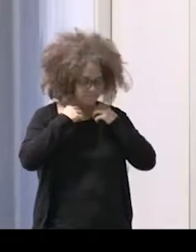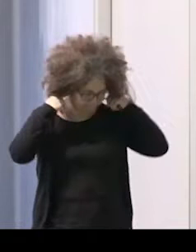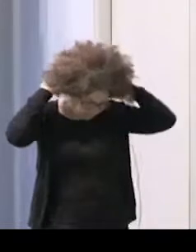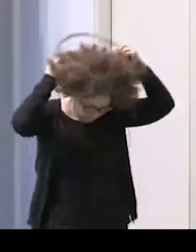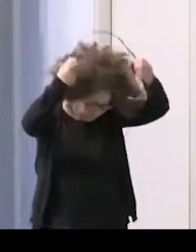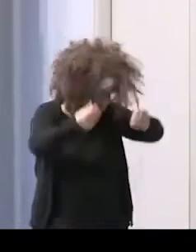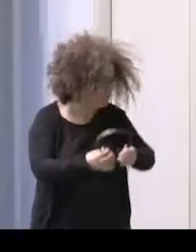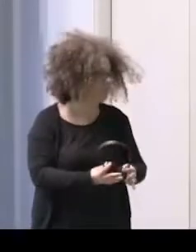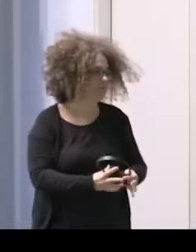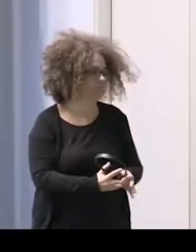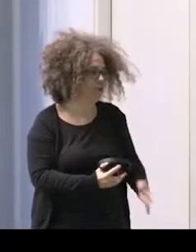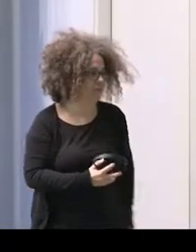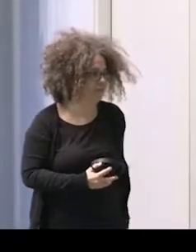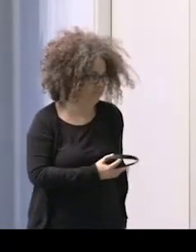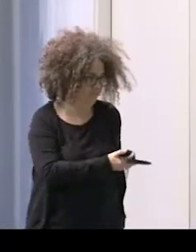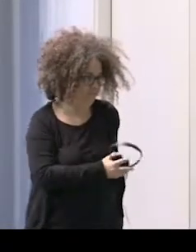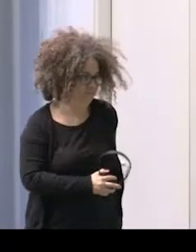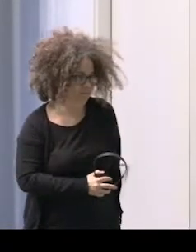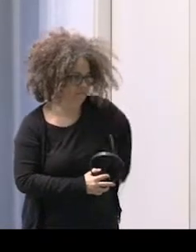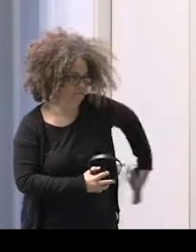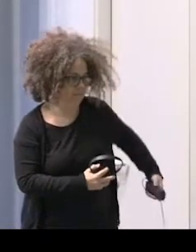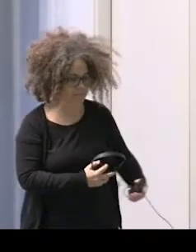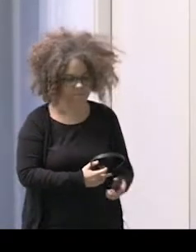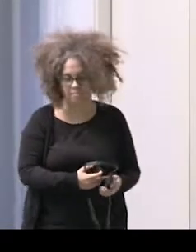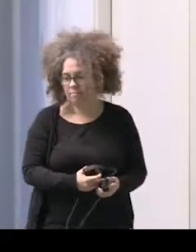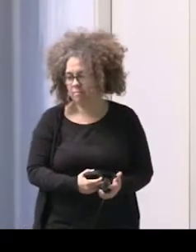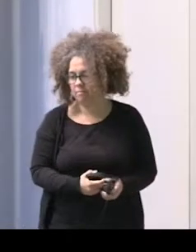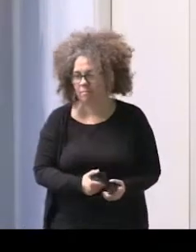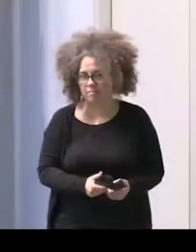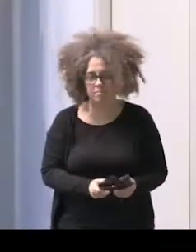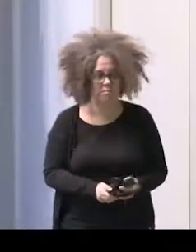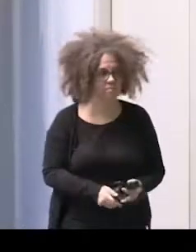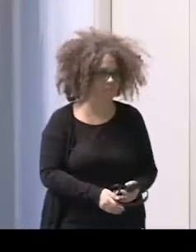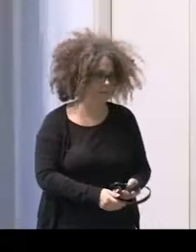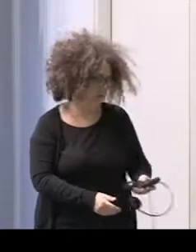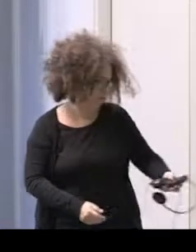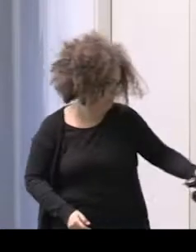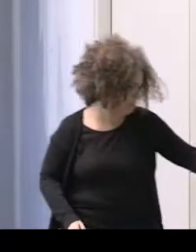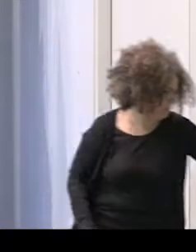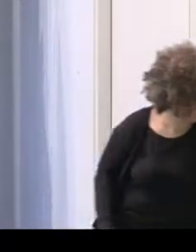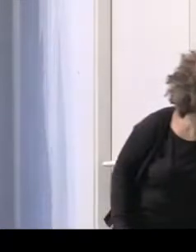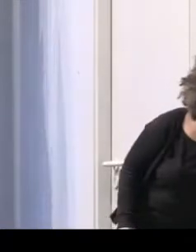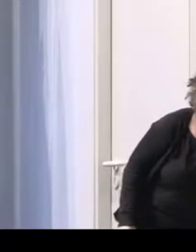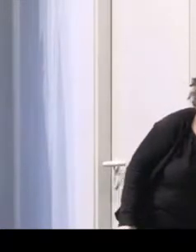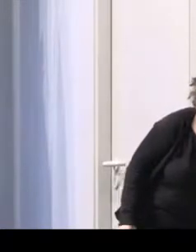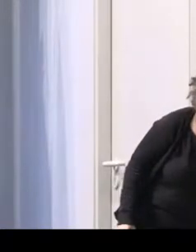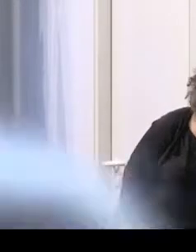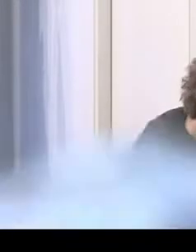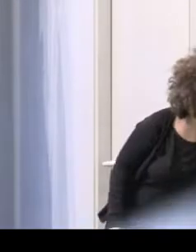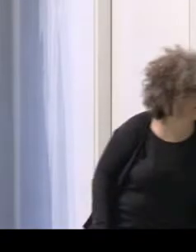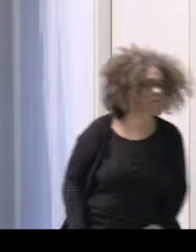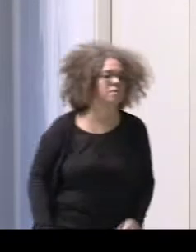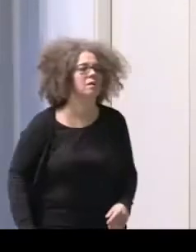Pero antes de empezar me gustaría agradecer a FIAPAS la oportunidad para compartir con todos ustedes nuestra